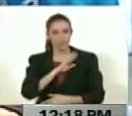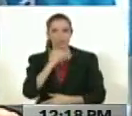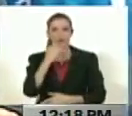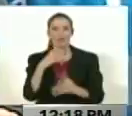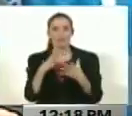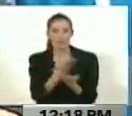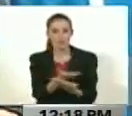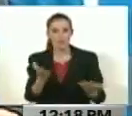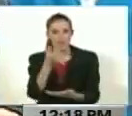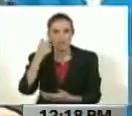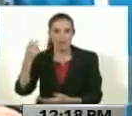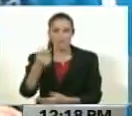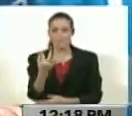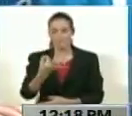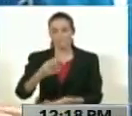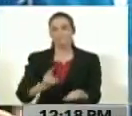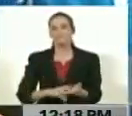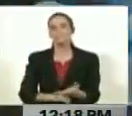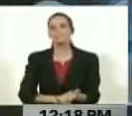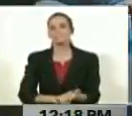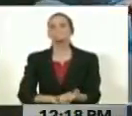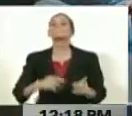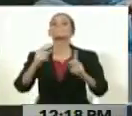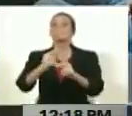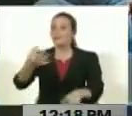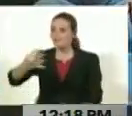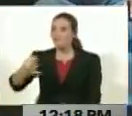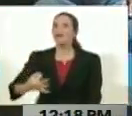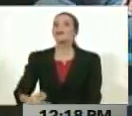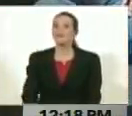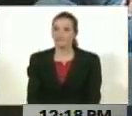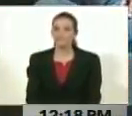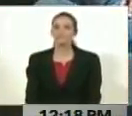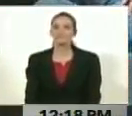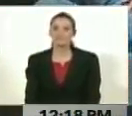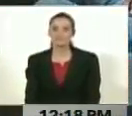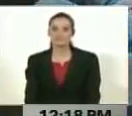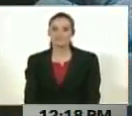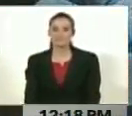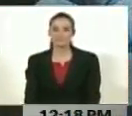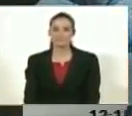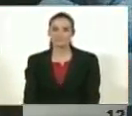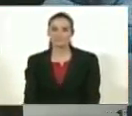nuestro pueblo, sin ninguna duda. Así es, palabra cierta. Indestructible.